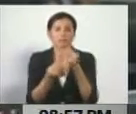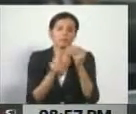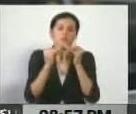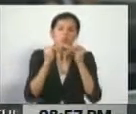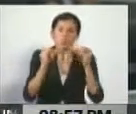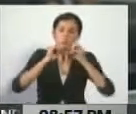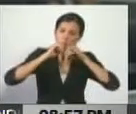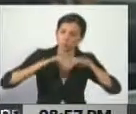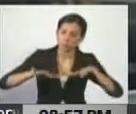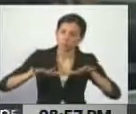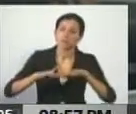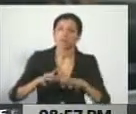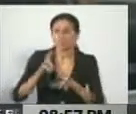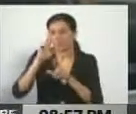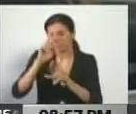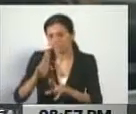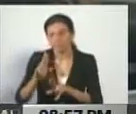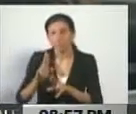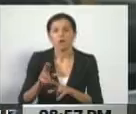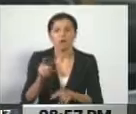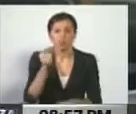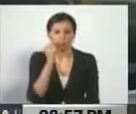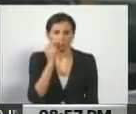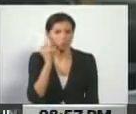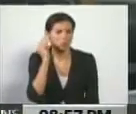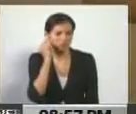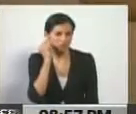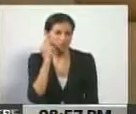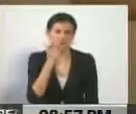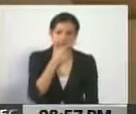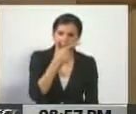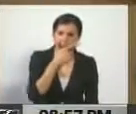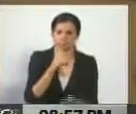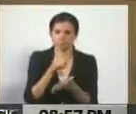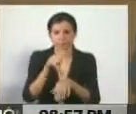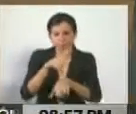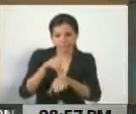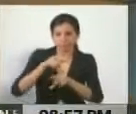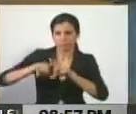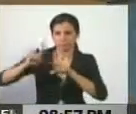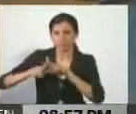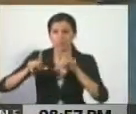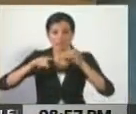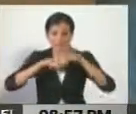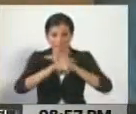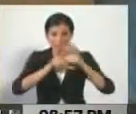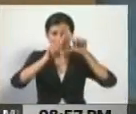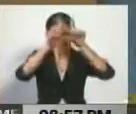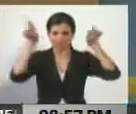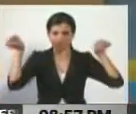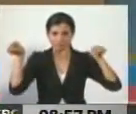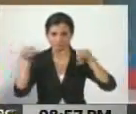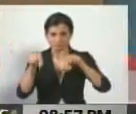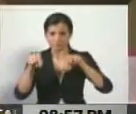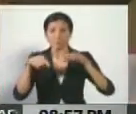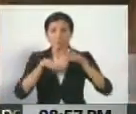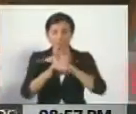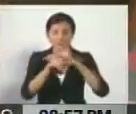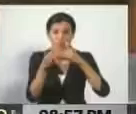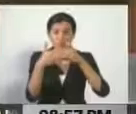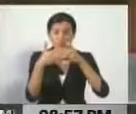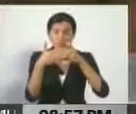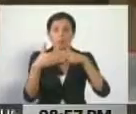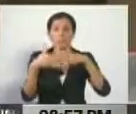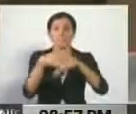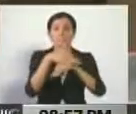de la sexodiversidad en sus instalaciones. Al entrar a la mezanina del organismo cultural, usted verá un